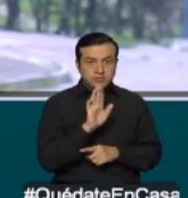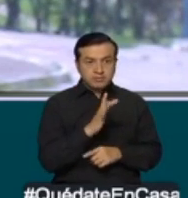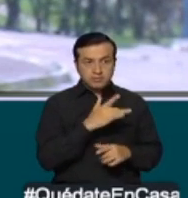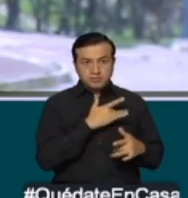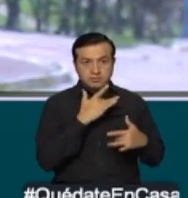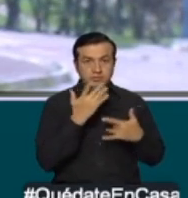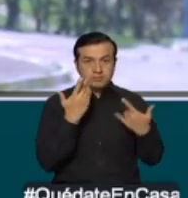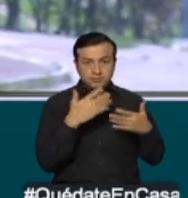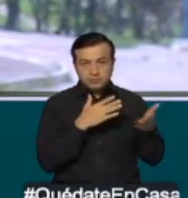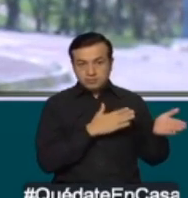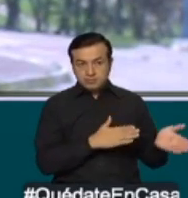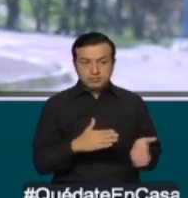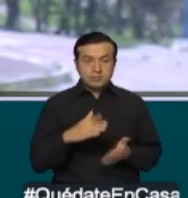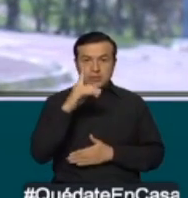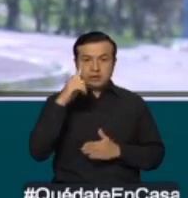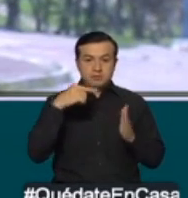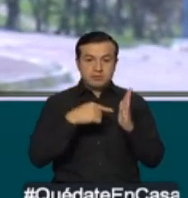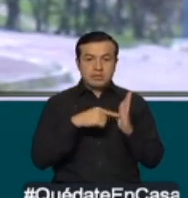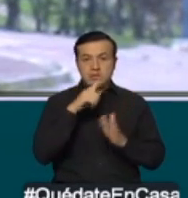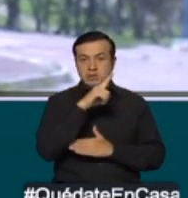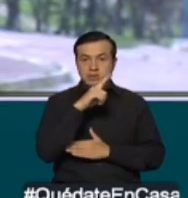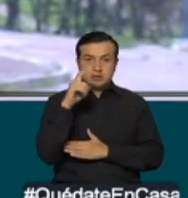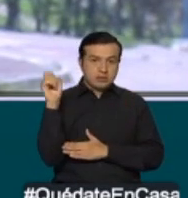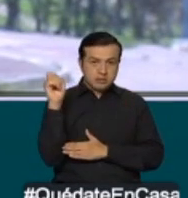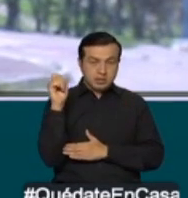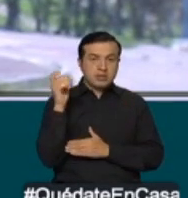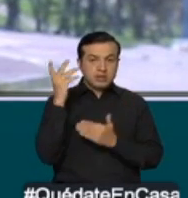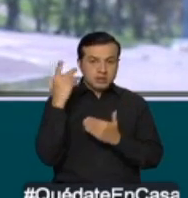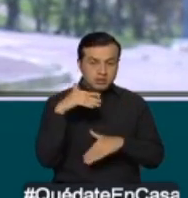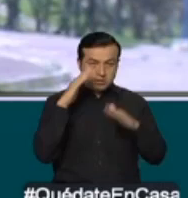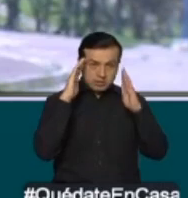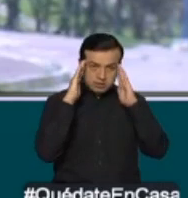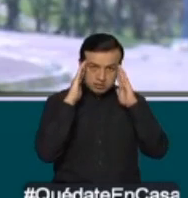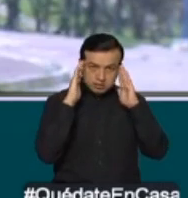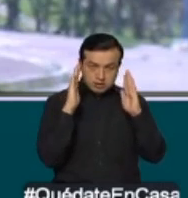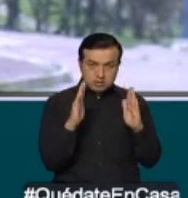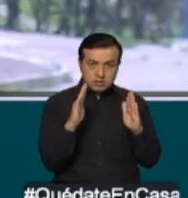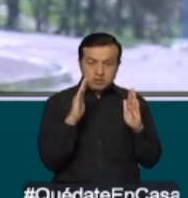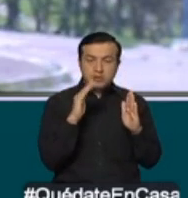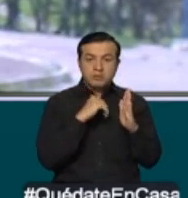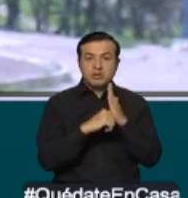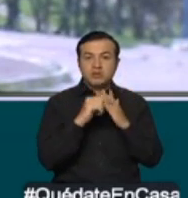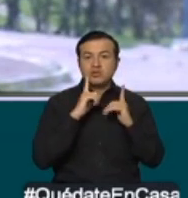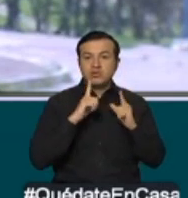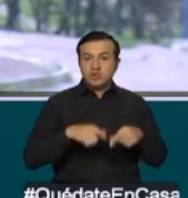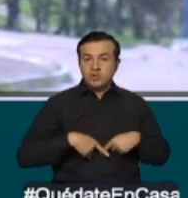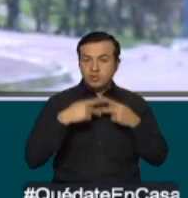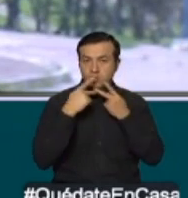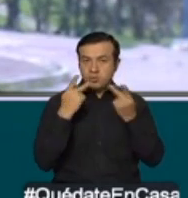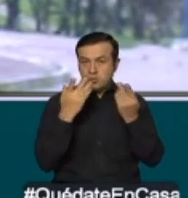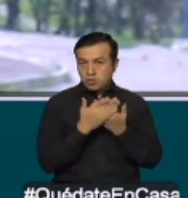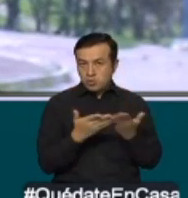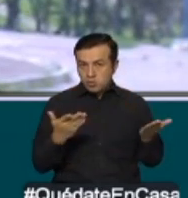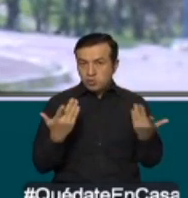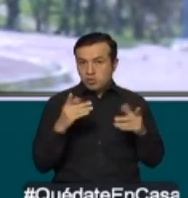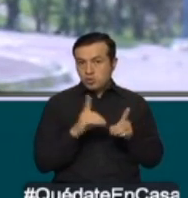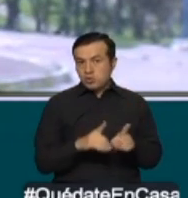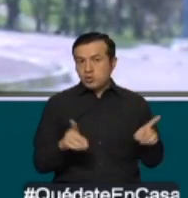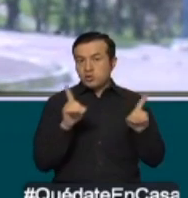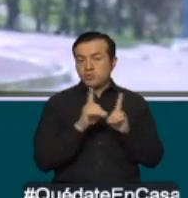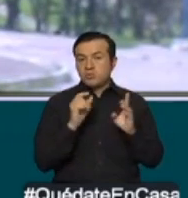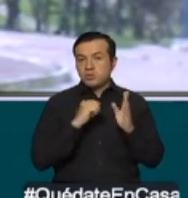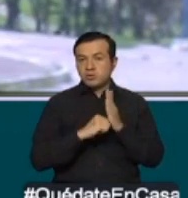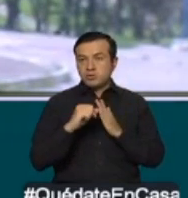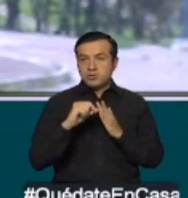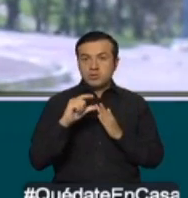y tenemos más de 1100 casos que están ya con atención especializada por parte del ministerio de salud pública el ministro de salud